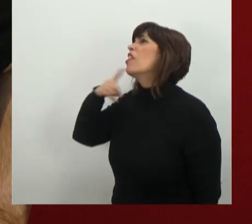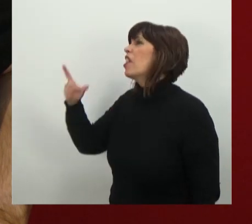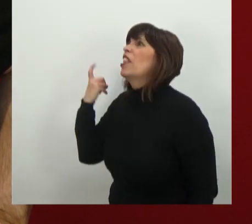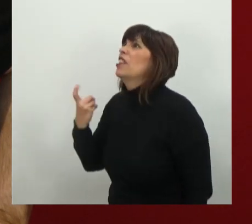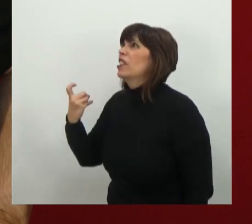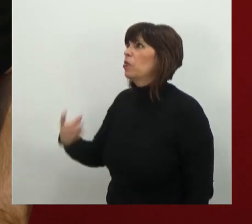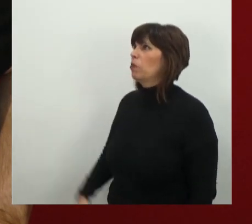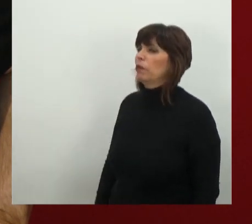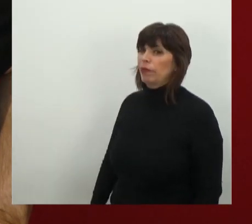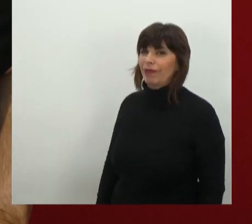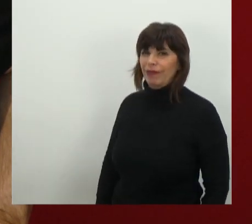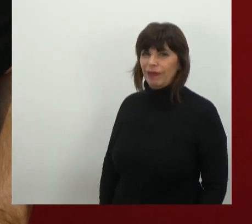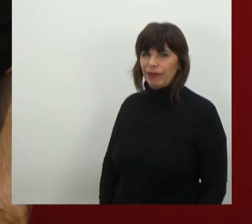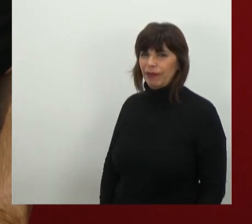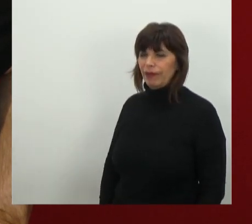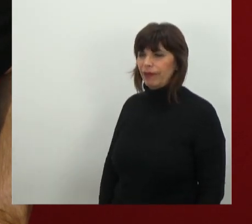Tremendo.